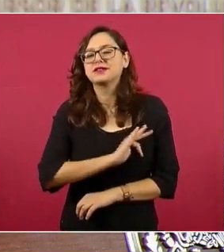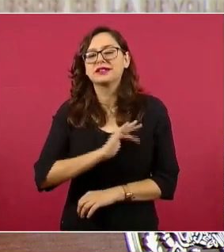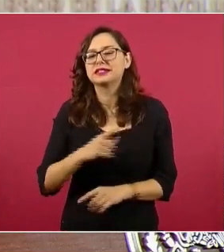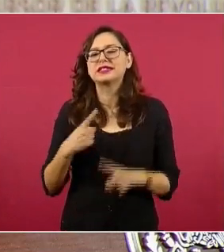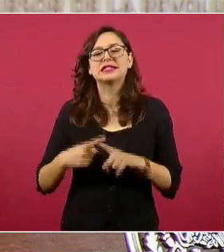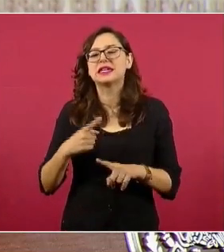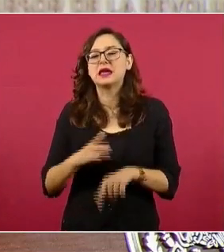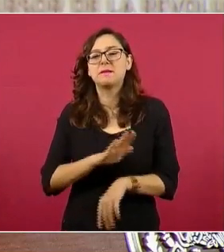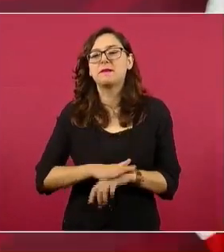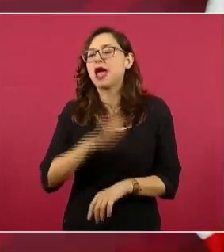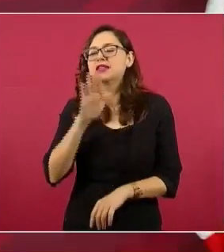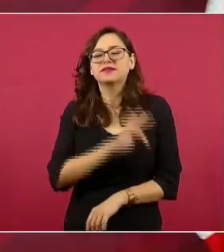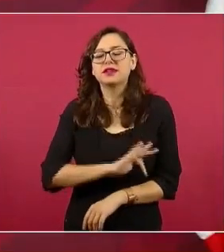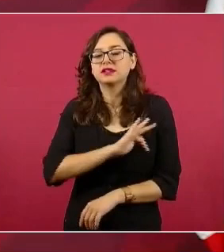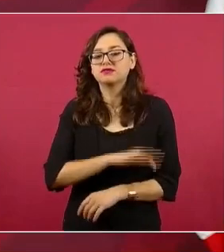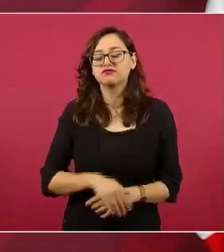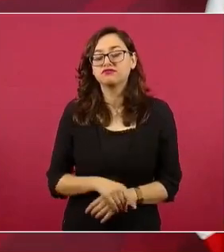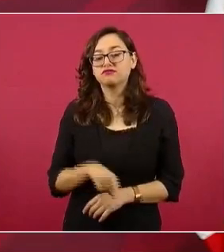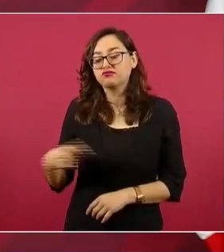ese es el cuento.